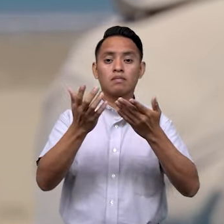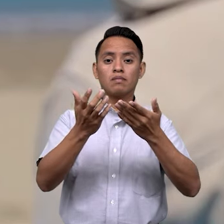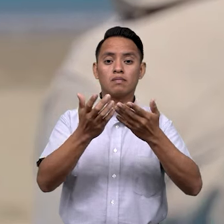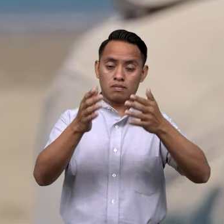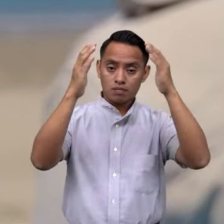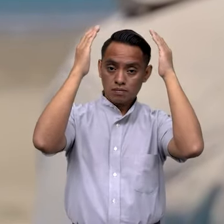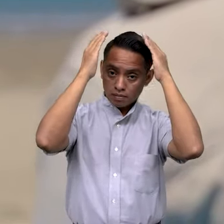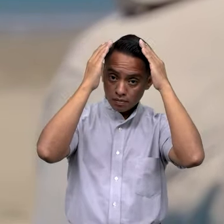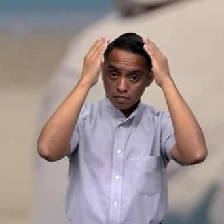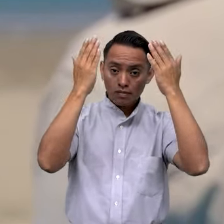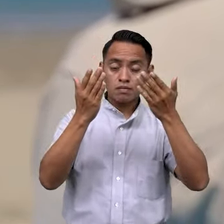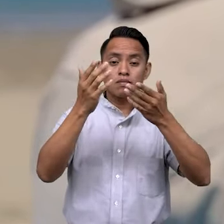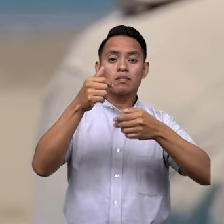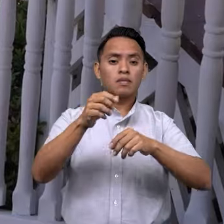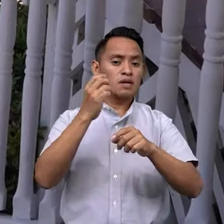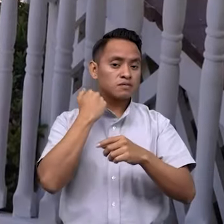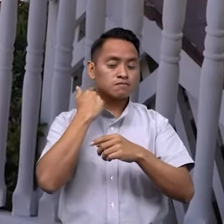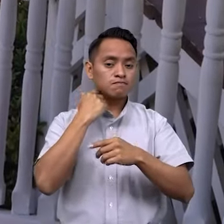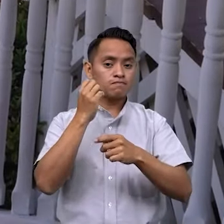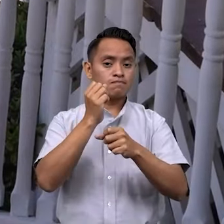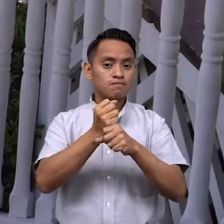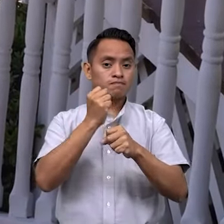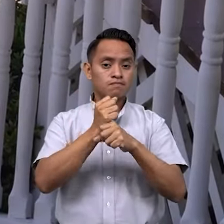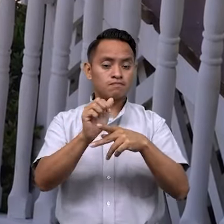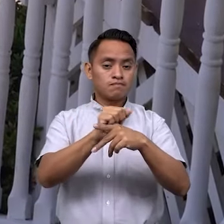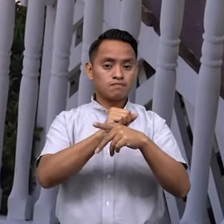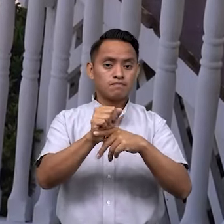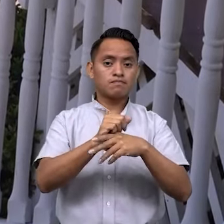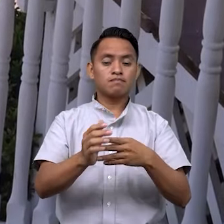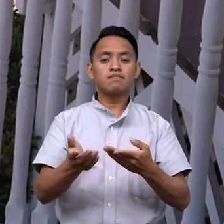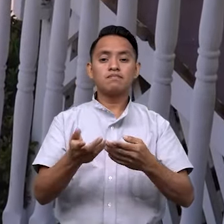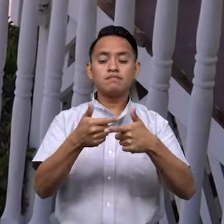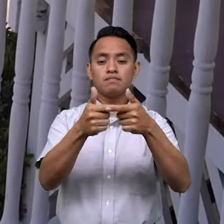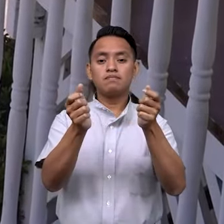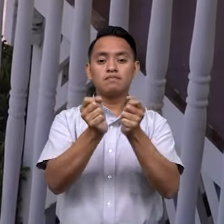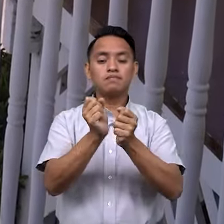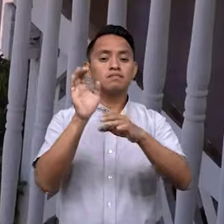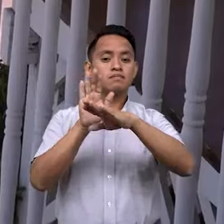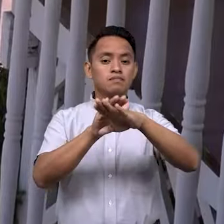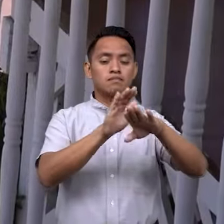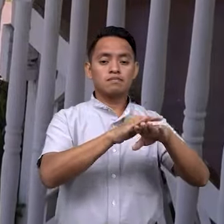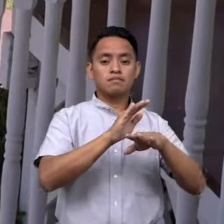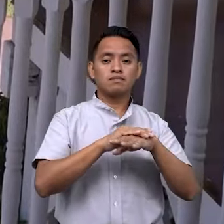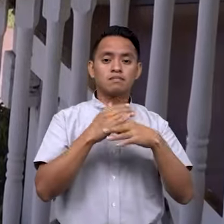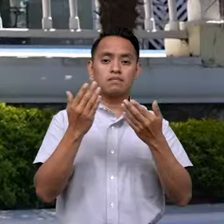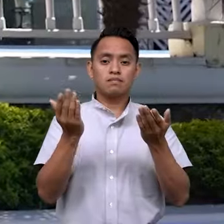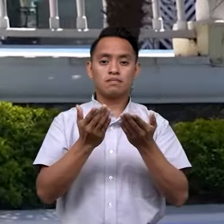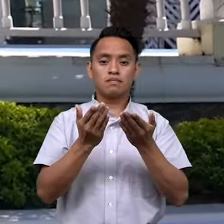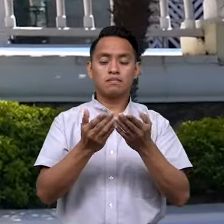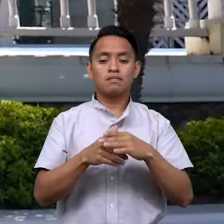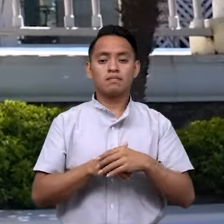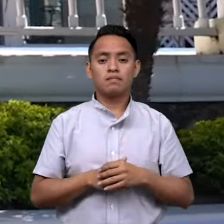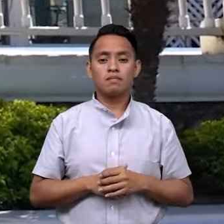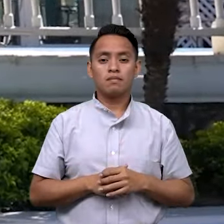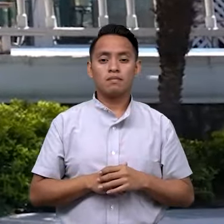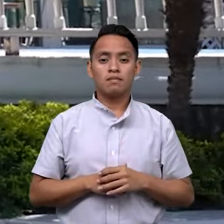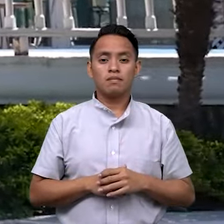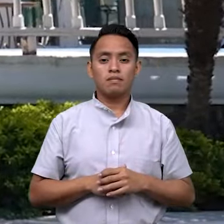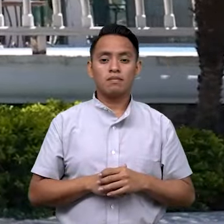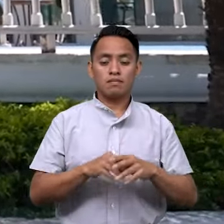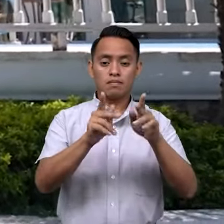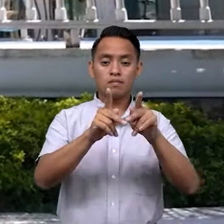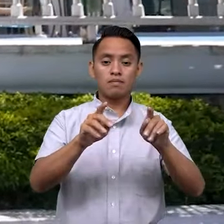y hemos estado muy activos. Contamos con lo que son brigadas de emergencia ya establecidas en nuestro manual de comisión mixta. También tenemos